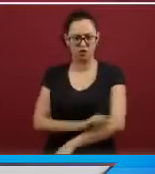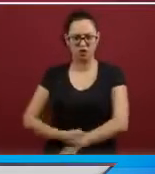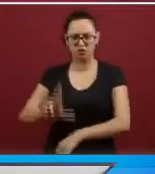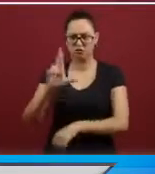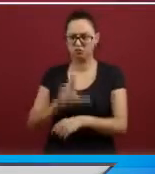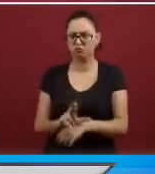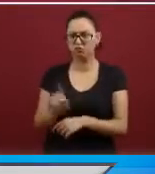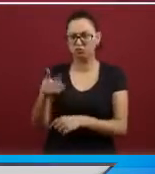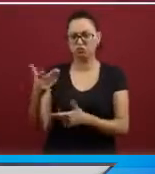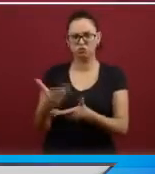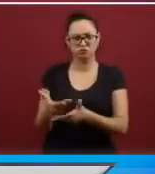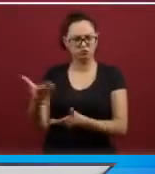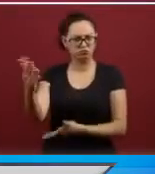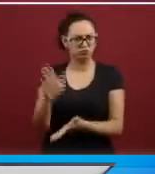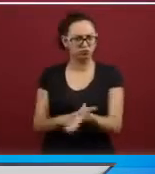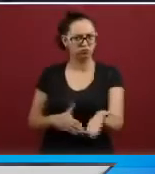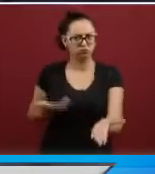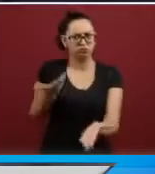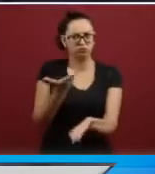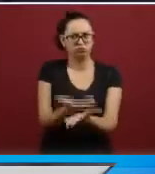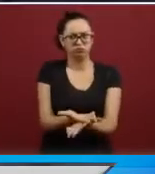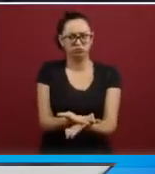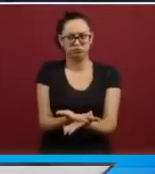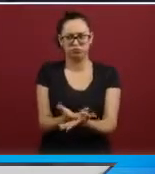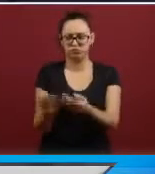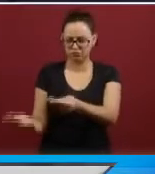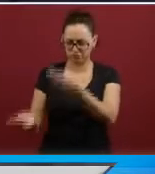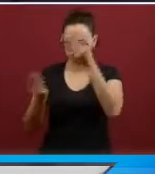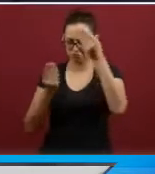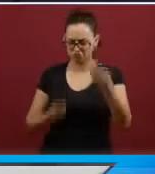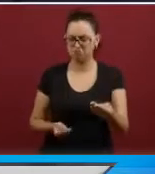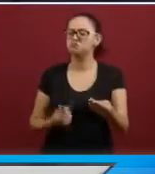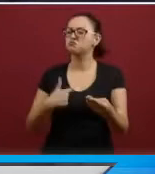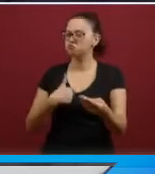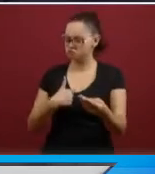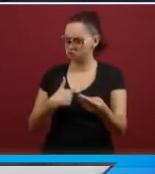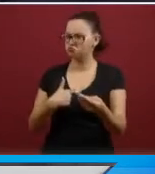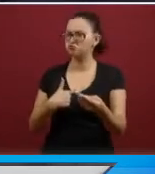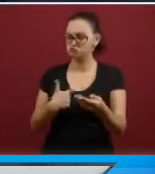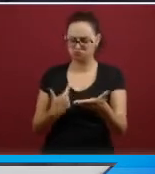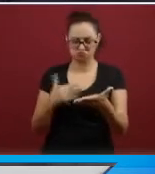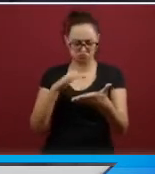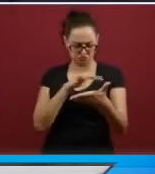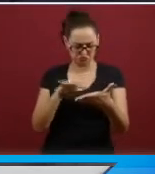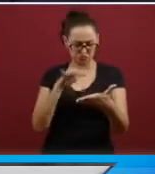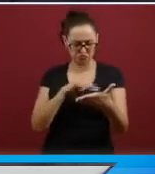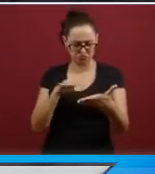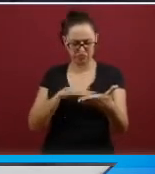marco cordial en la que prevaleció el respeto y el diálogo. Reitera que las puertas para el diálogo están abiertas